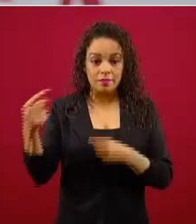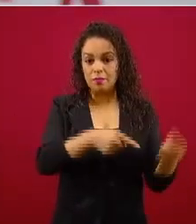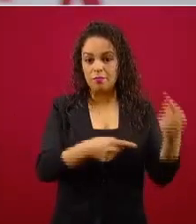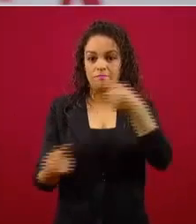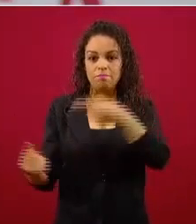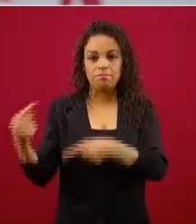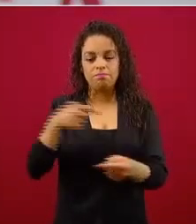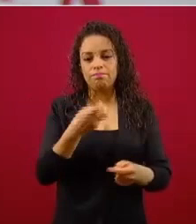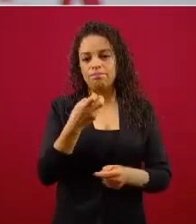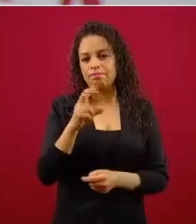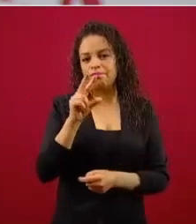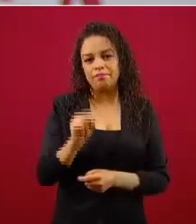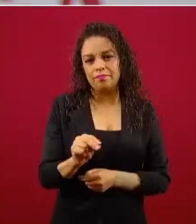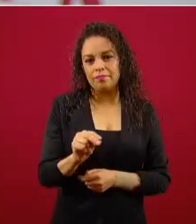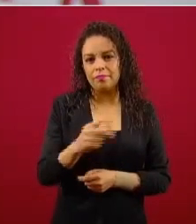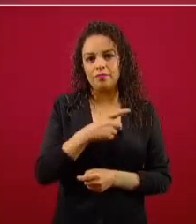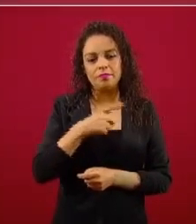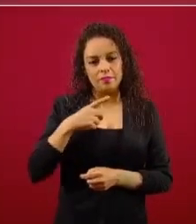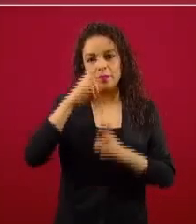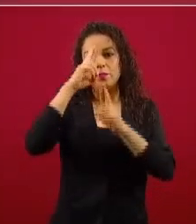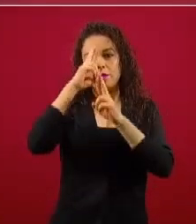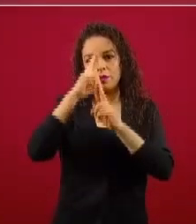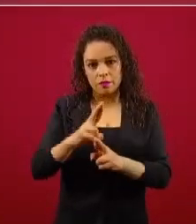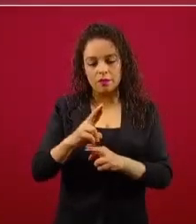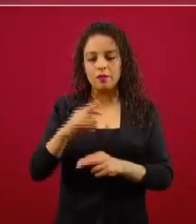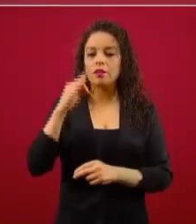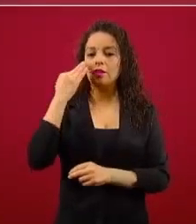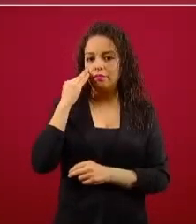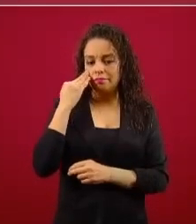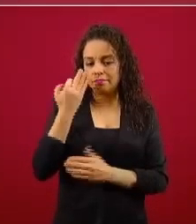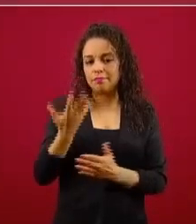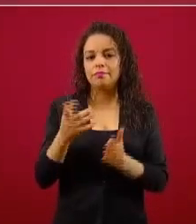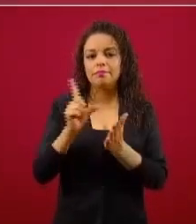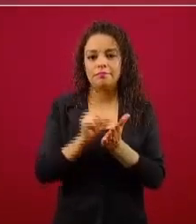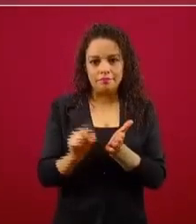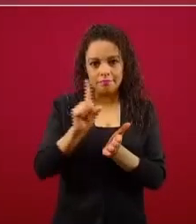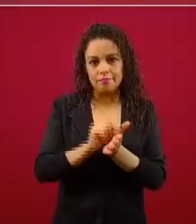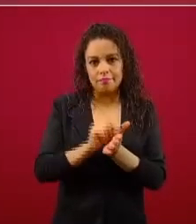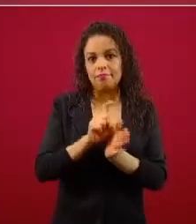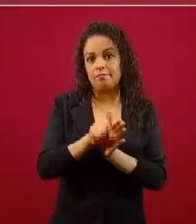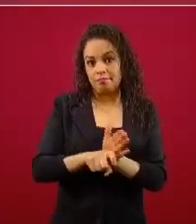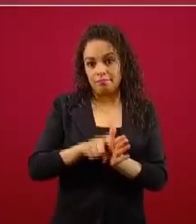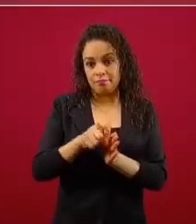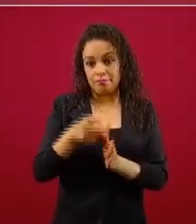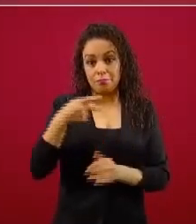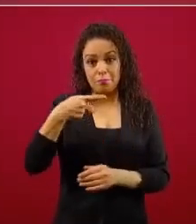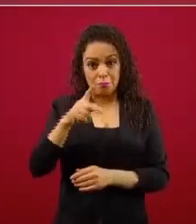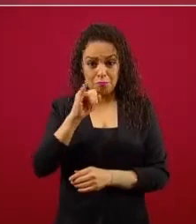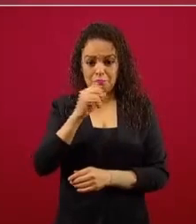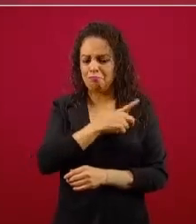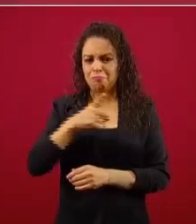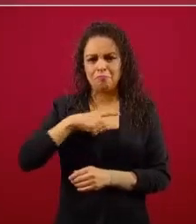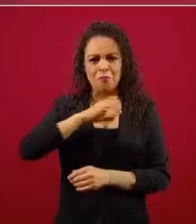en las redes, insultos, pero sí polémica,